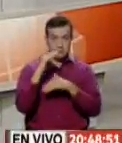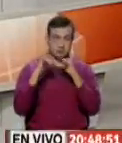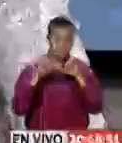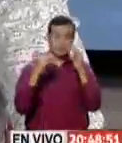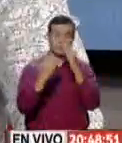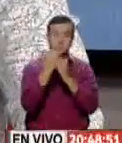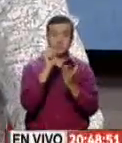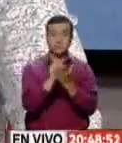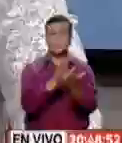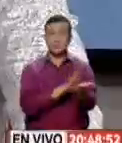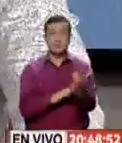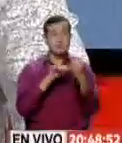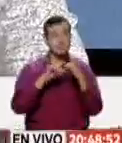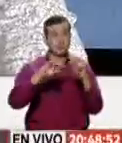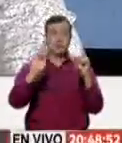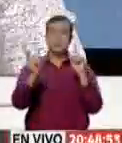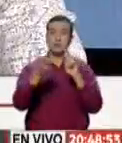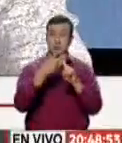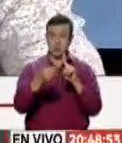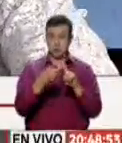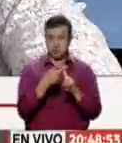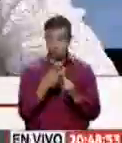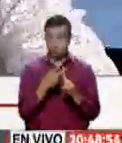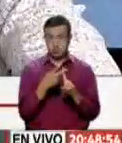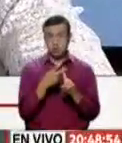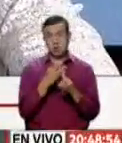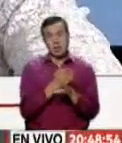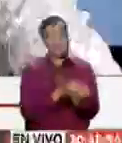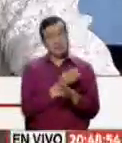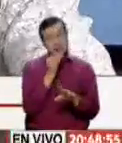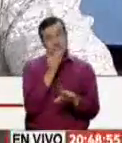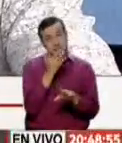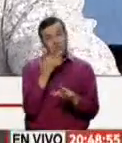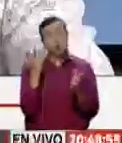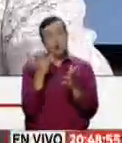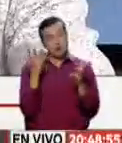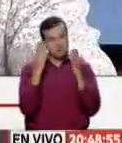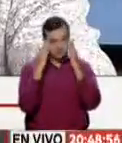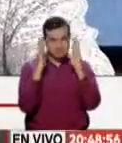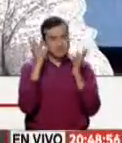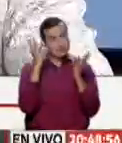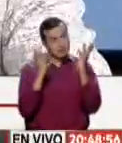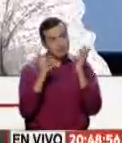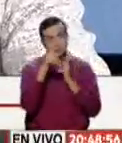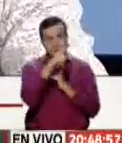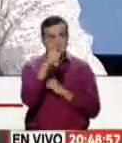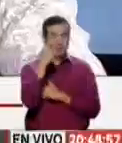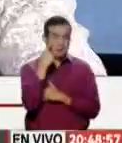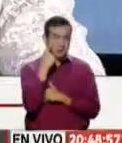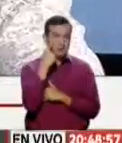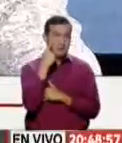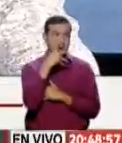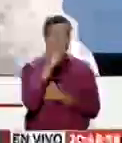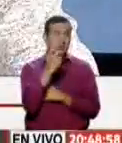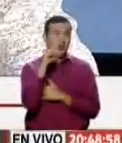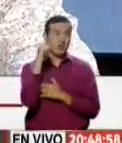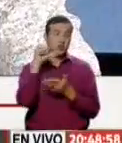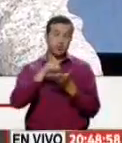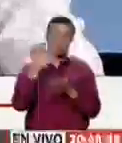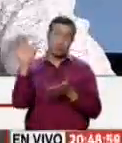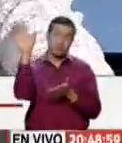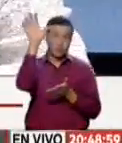nuevos proyectos. Se viene una segunda temporada. No quiero adelantar mucho dónde va a ser. Es posible que ustedes conozcan panaderos de otras